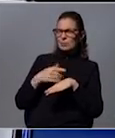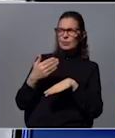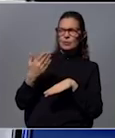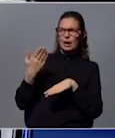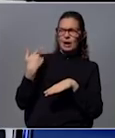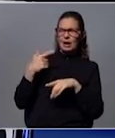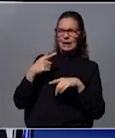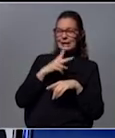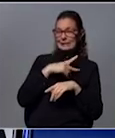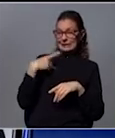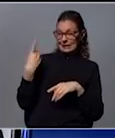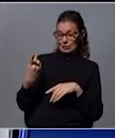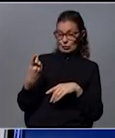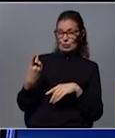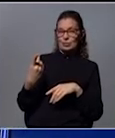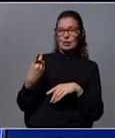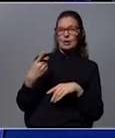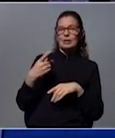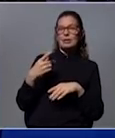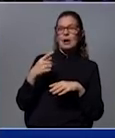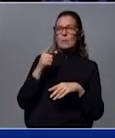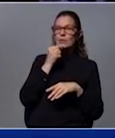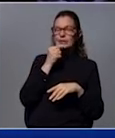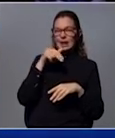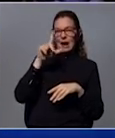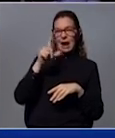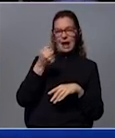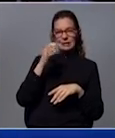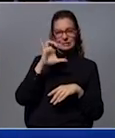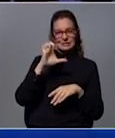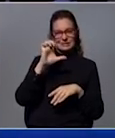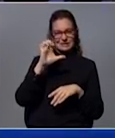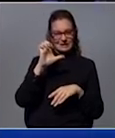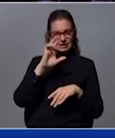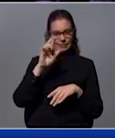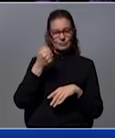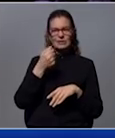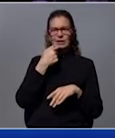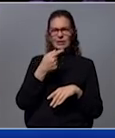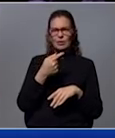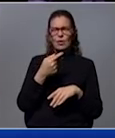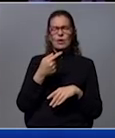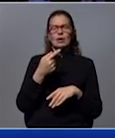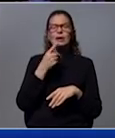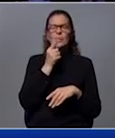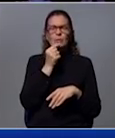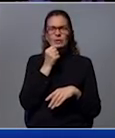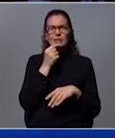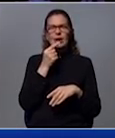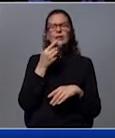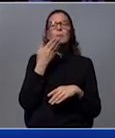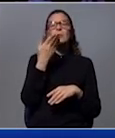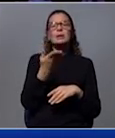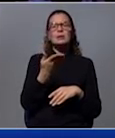el director nacional de policía mario la llera y destacó que en los últimos tiempos la policía exige o se exige en el cuerpo policial algo así